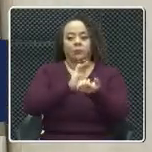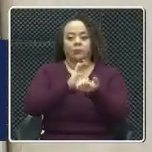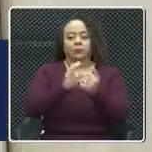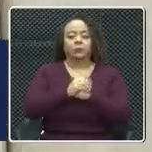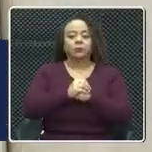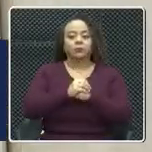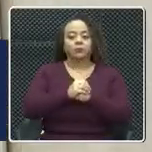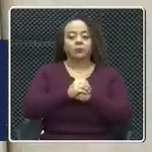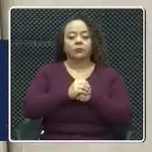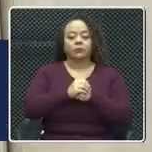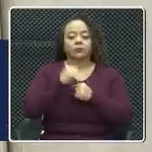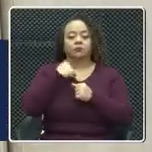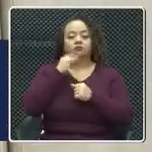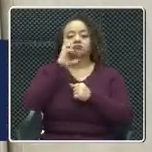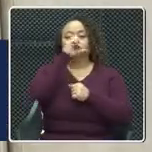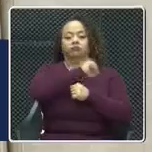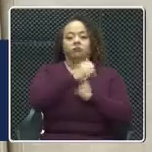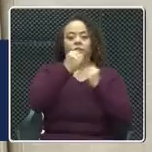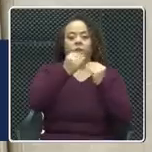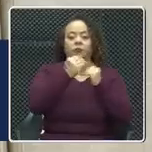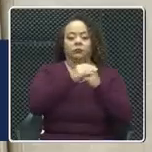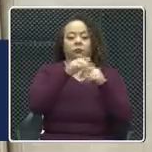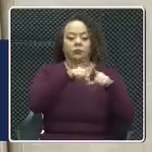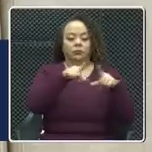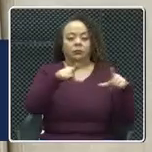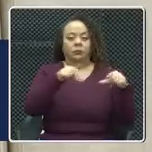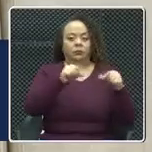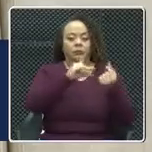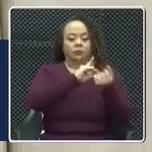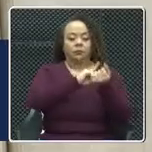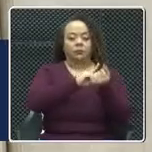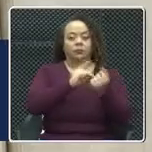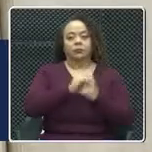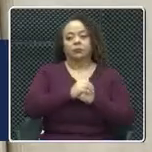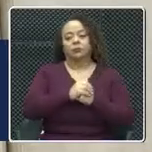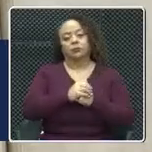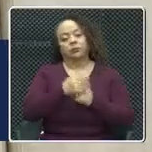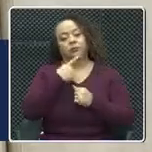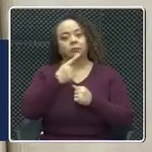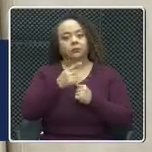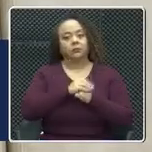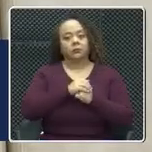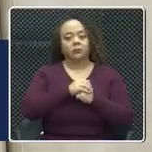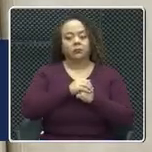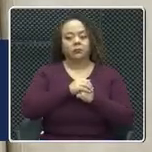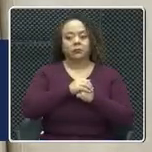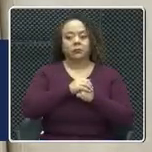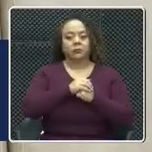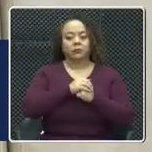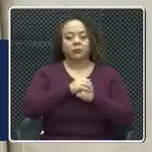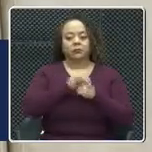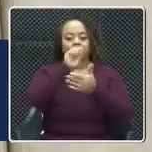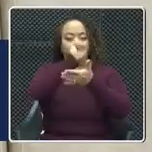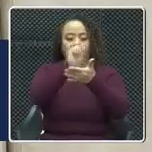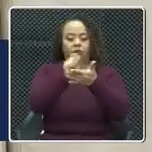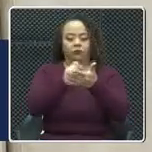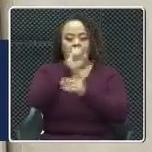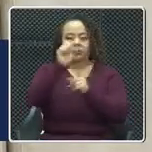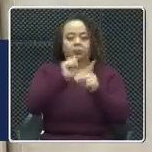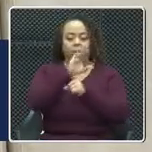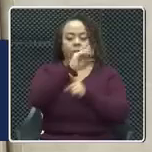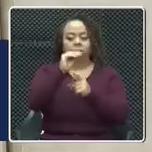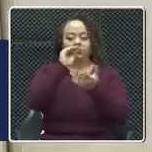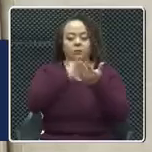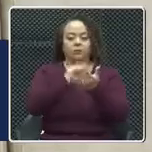uh-huh. hecho, uno se topa muchísimo, por ejemplo, referencias médicas, ¿verdad? Donde se dice, se describe la situación del trabajador y se